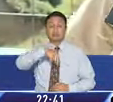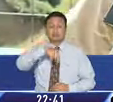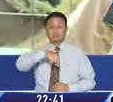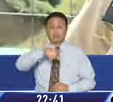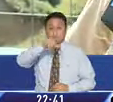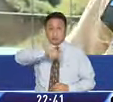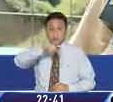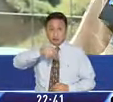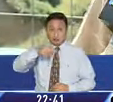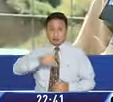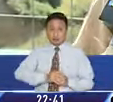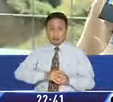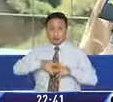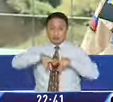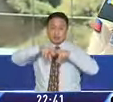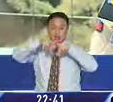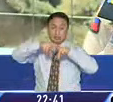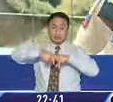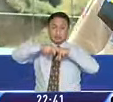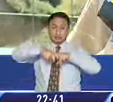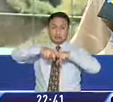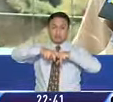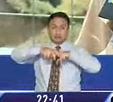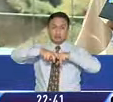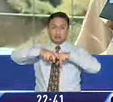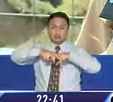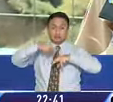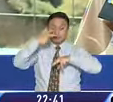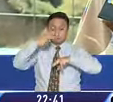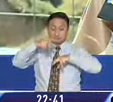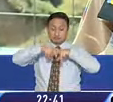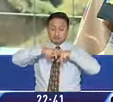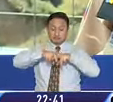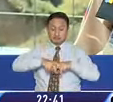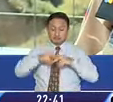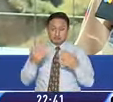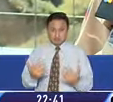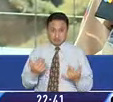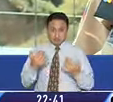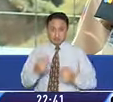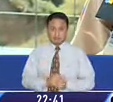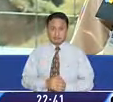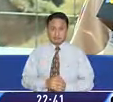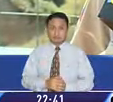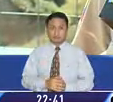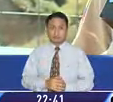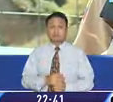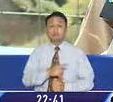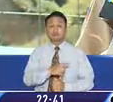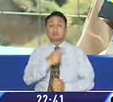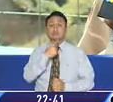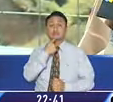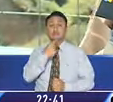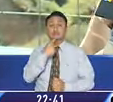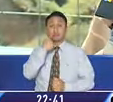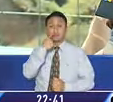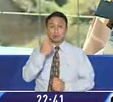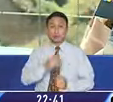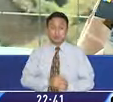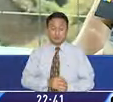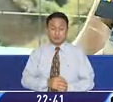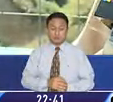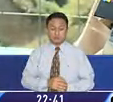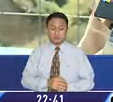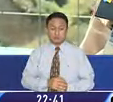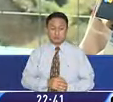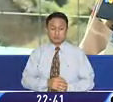aquí en lo que son los tubos ya con vista para el precipicio. Entonces el señor lo que nos supo manifestar y se puso un